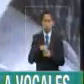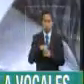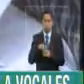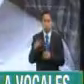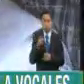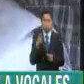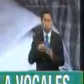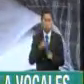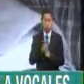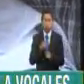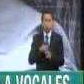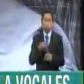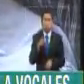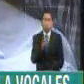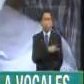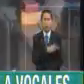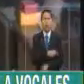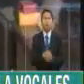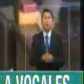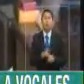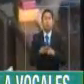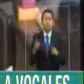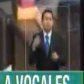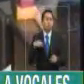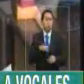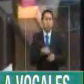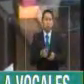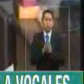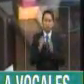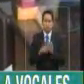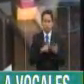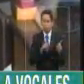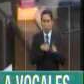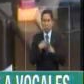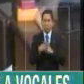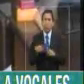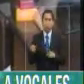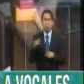de presentar su postulación para ser vocal. Pero les pedimos también